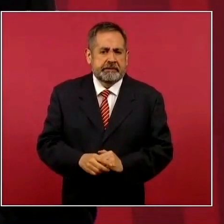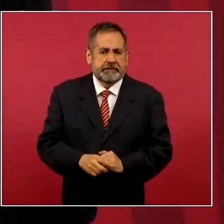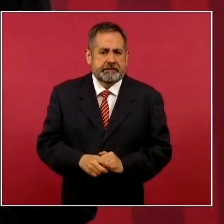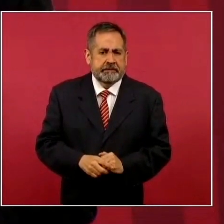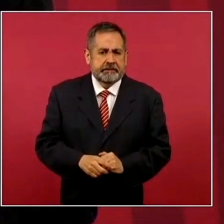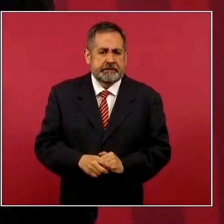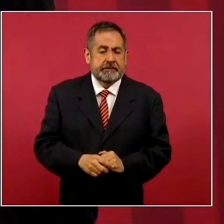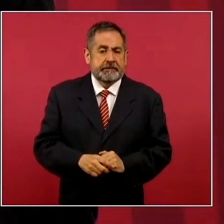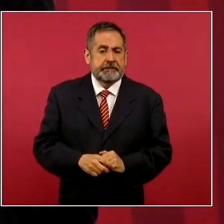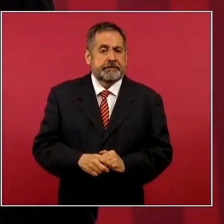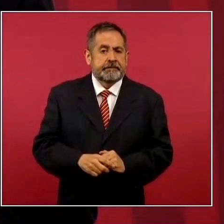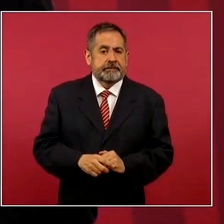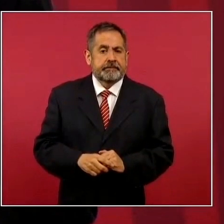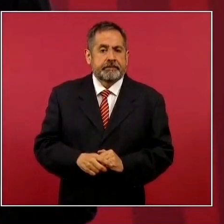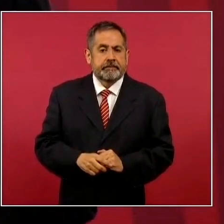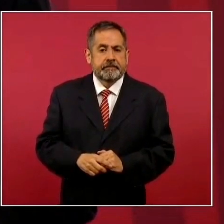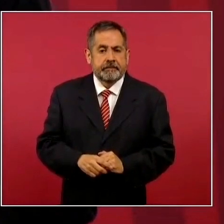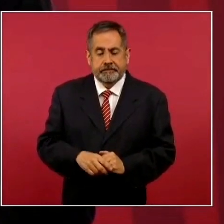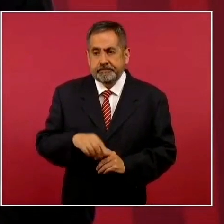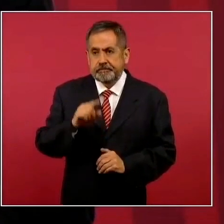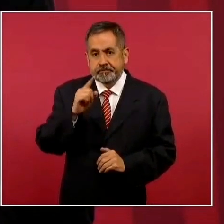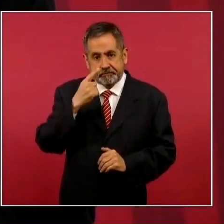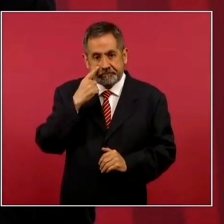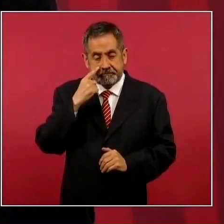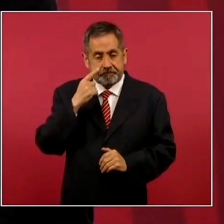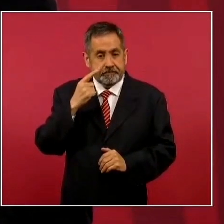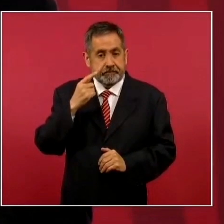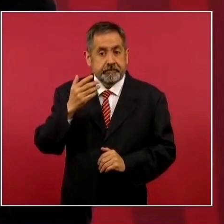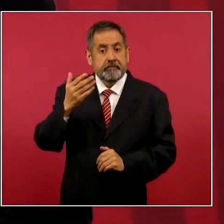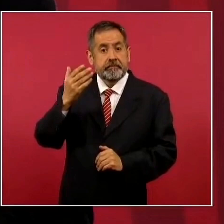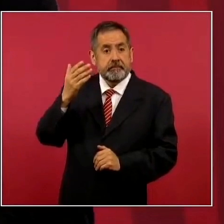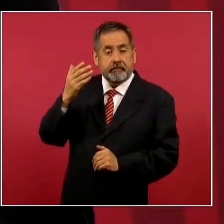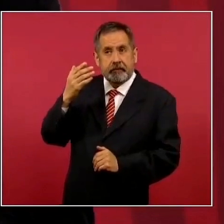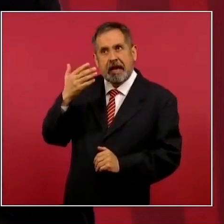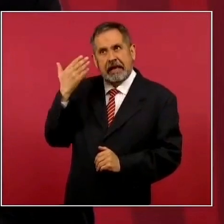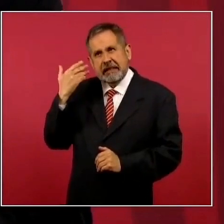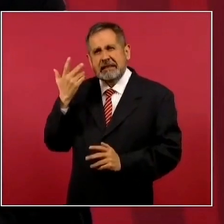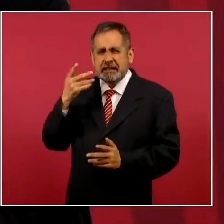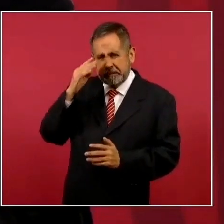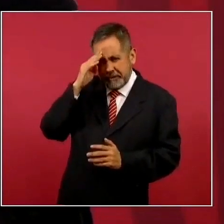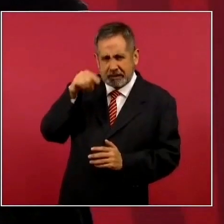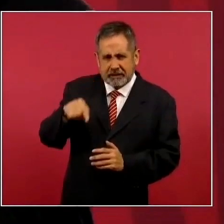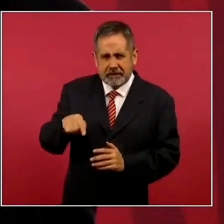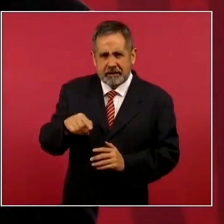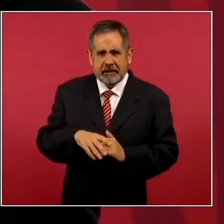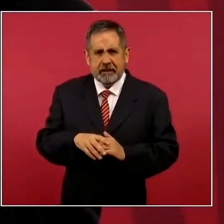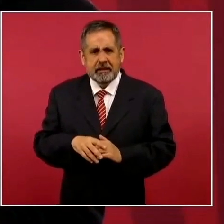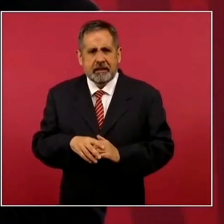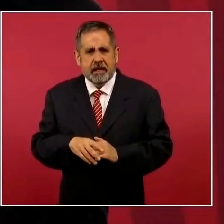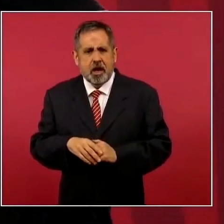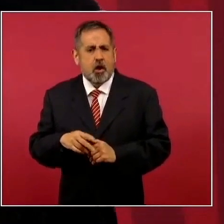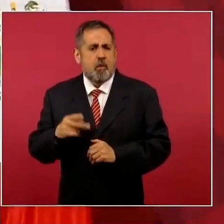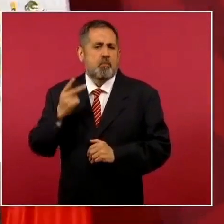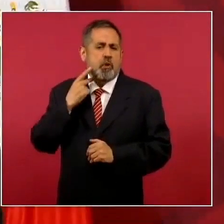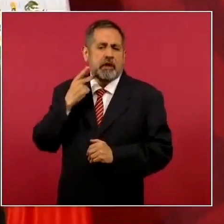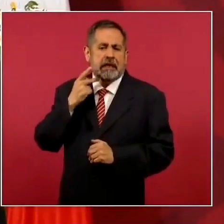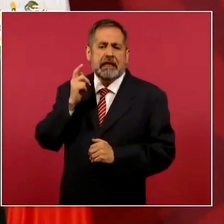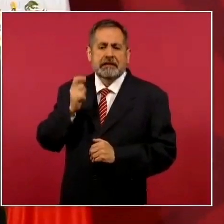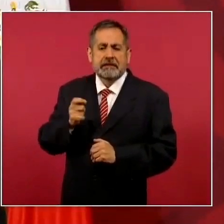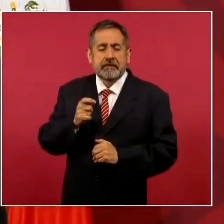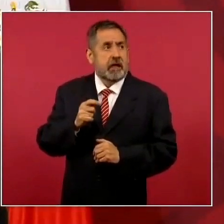Y antes, y todavía se piensa que la política es estar bien con los